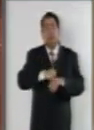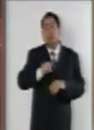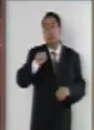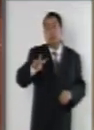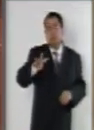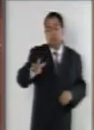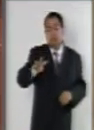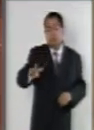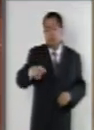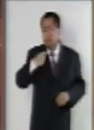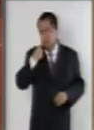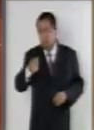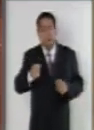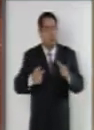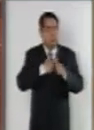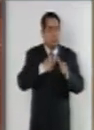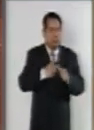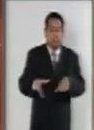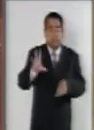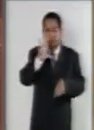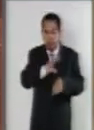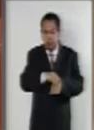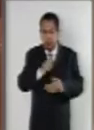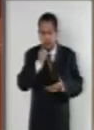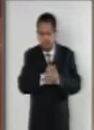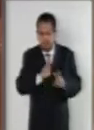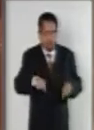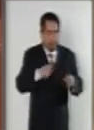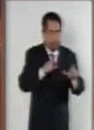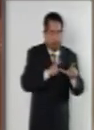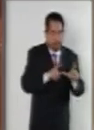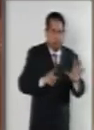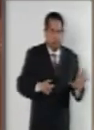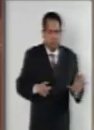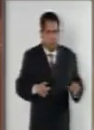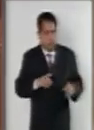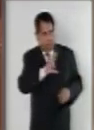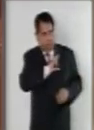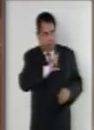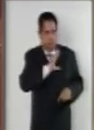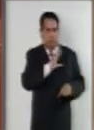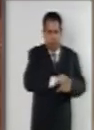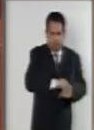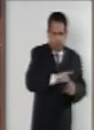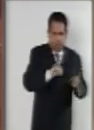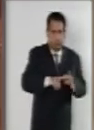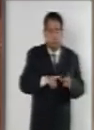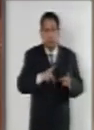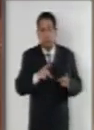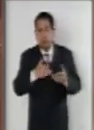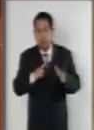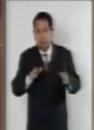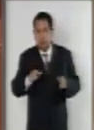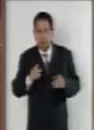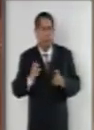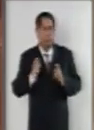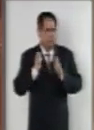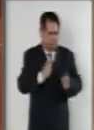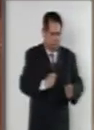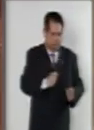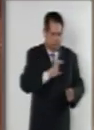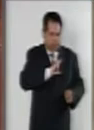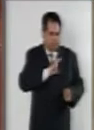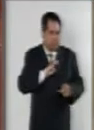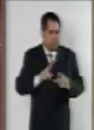va a requerir permiso o asignaciones. Permiso si es privado, asignaciones si es público. Veamos solamente